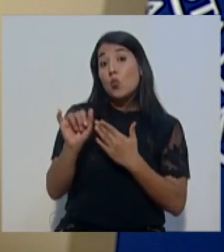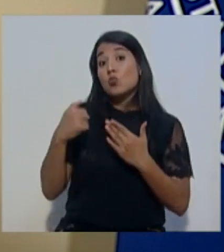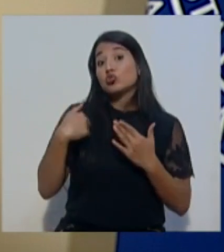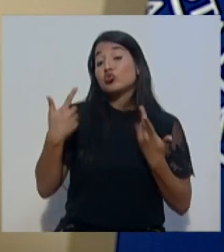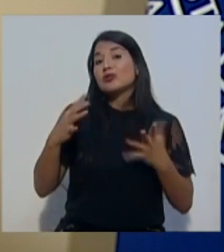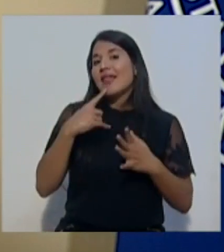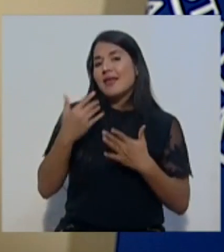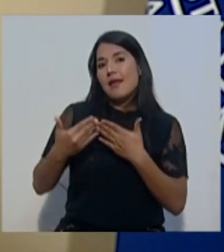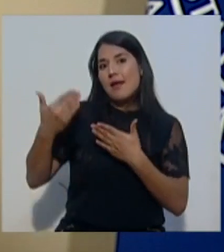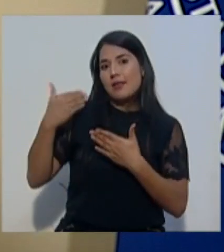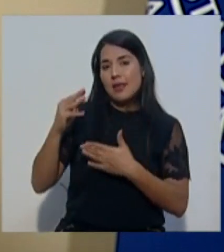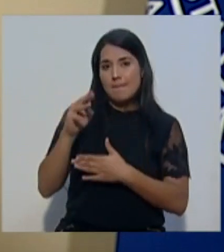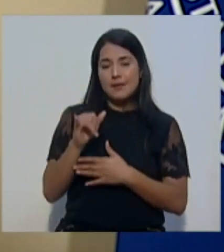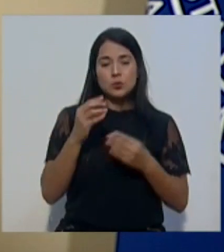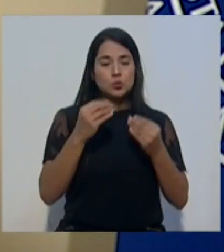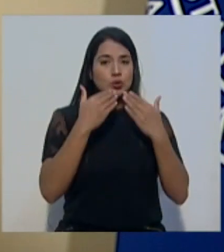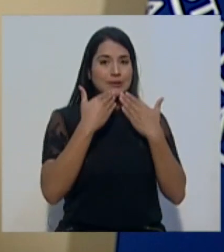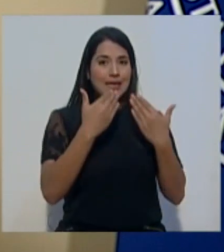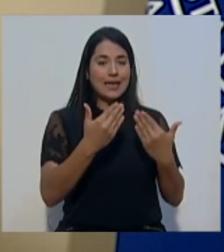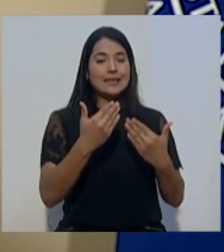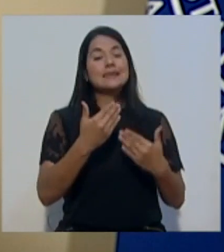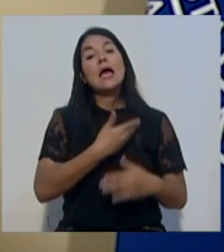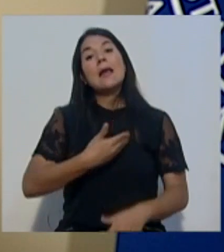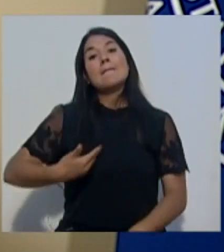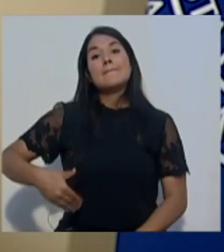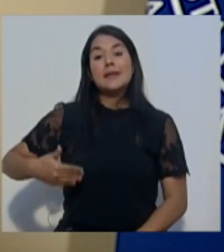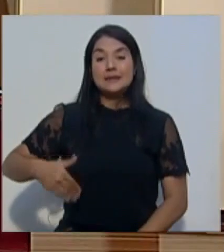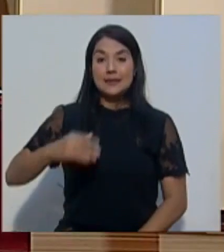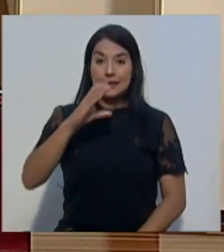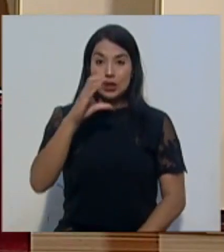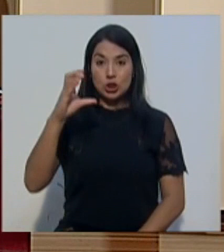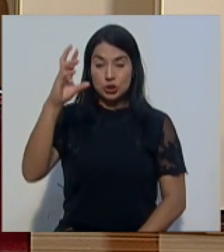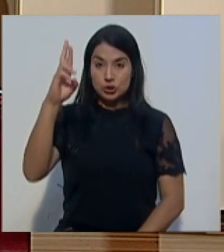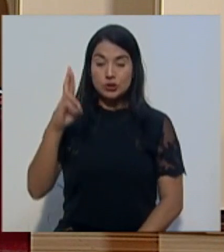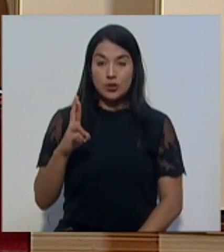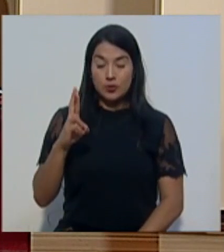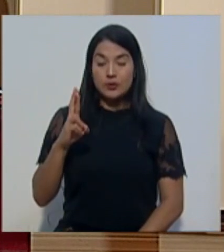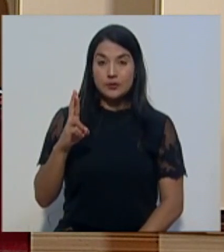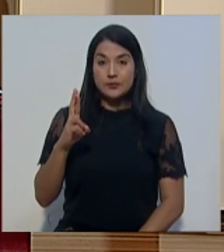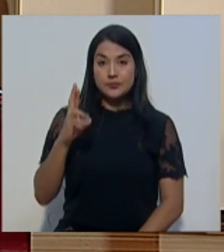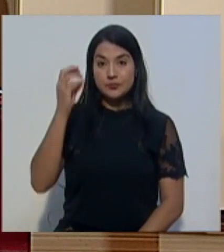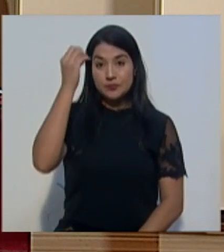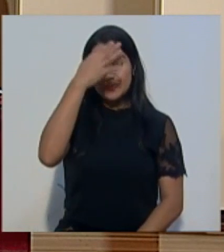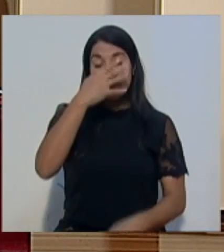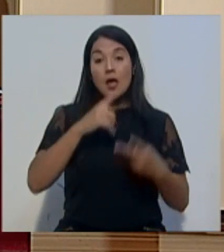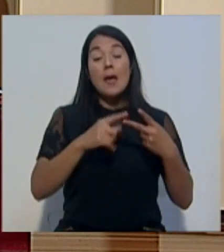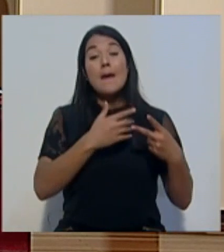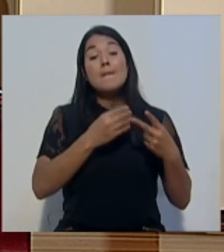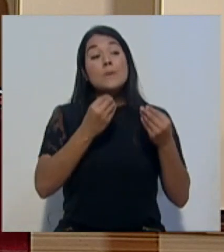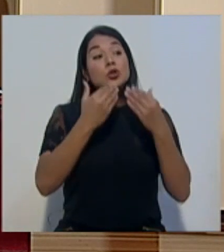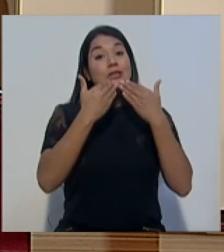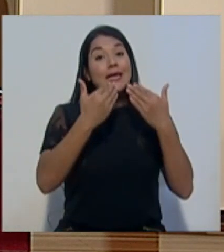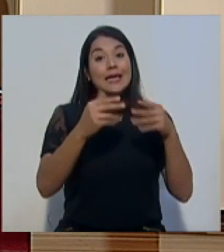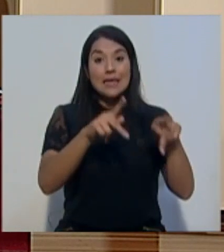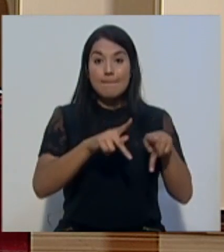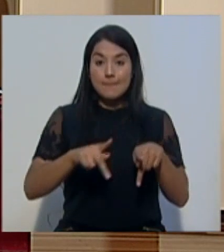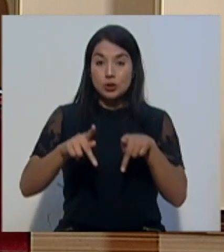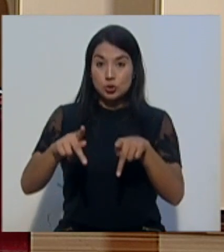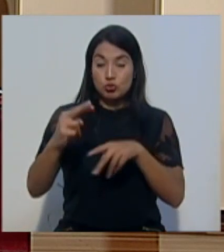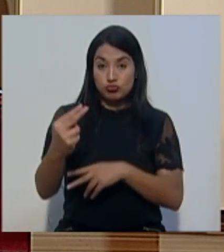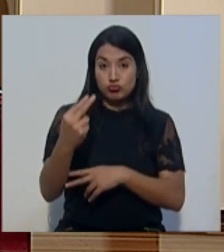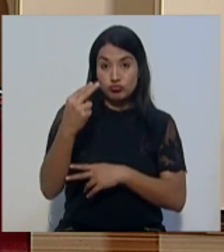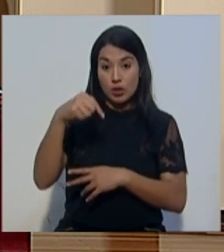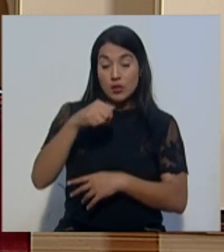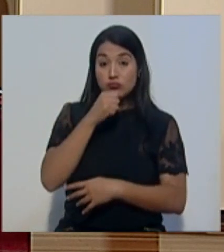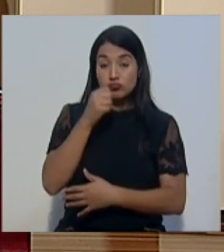de este año. Muchísimas gracias al señor presidente de la República, muchísimas gracias a las personas que sintonizaron